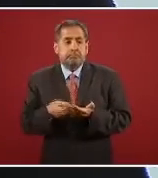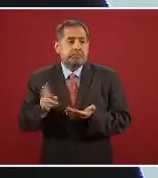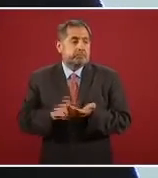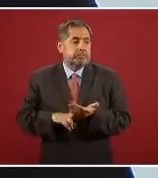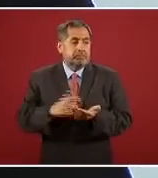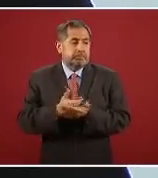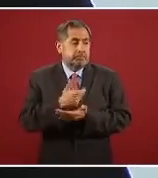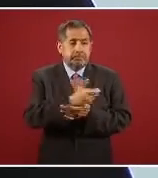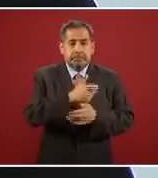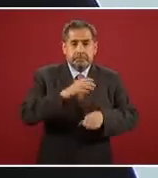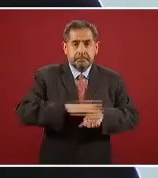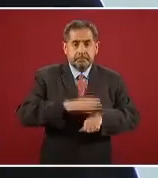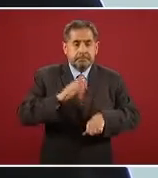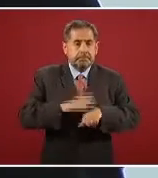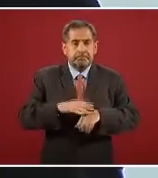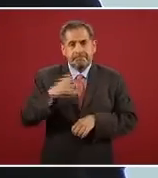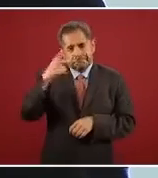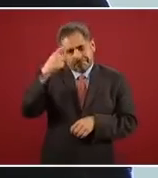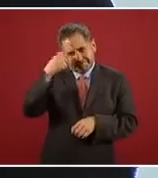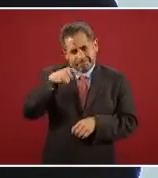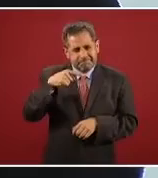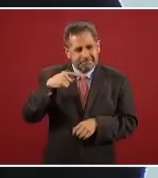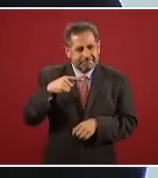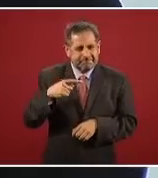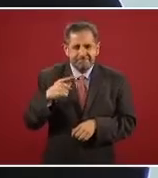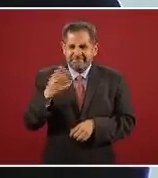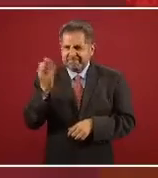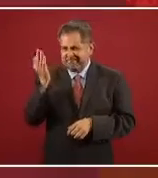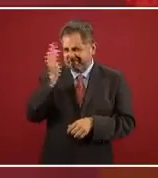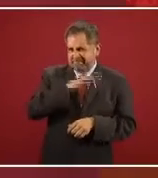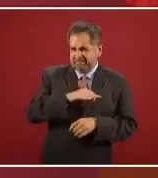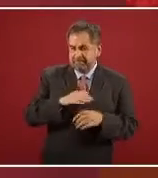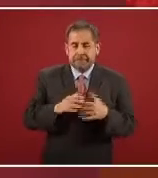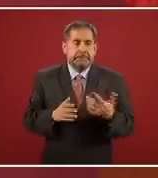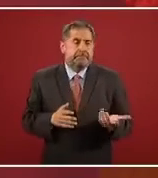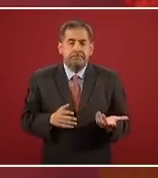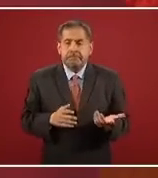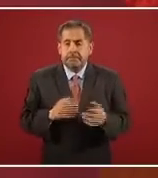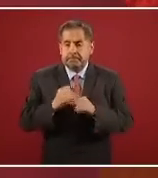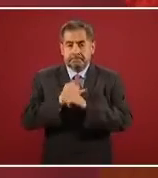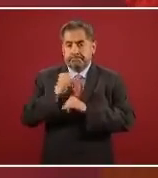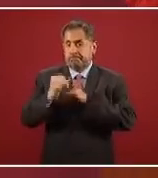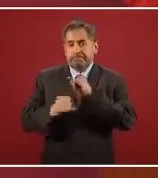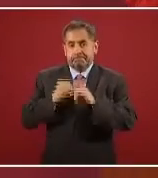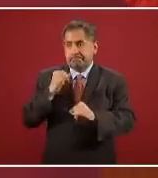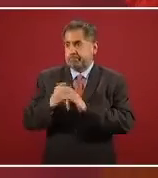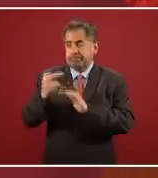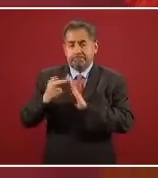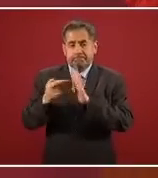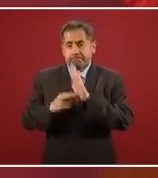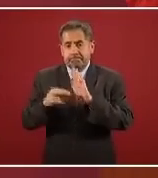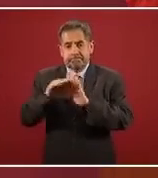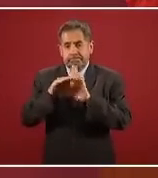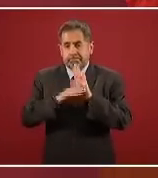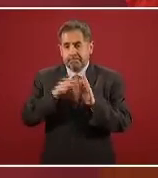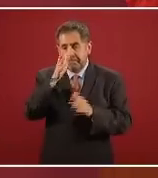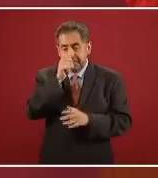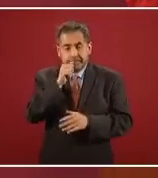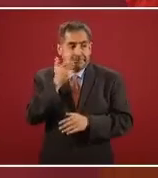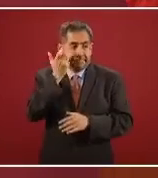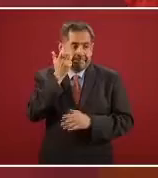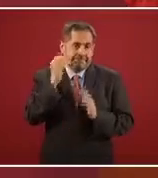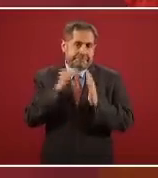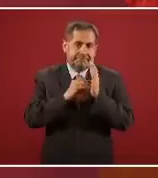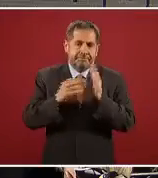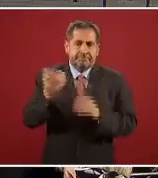y medios por agencias, lo cual internacionalmente es una práctica prohibida por la normatividad. Adelante, por favor. Esto